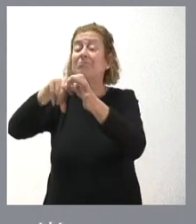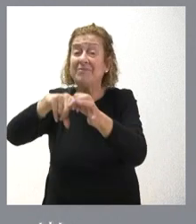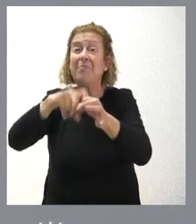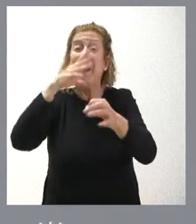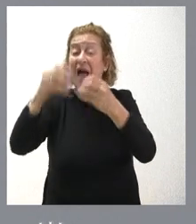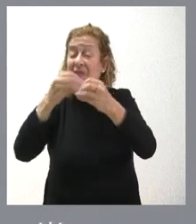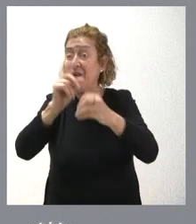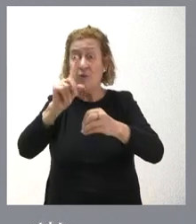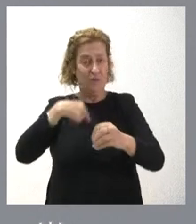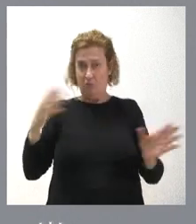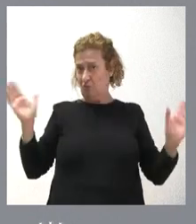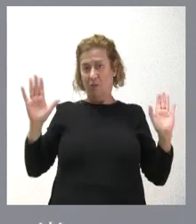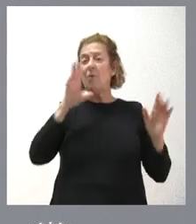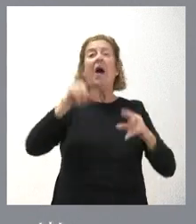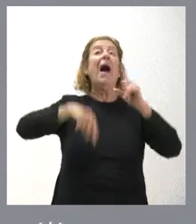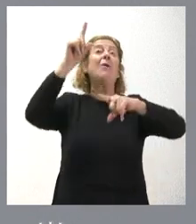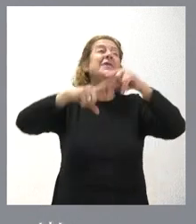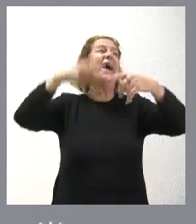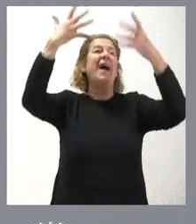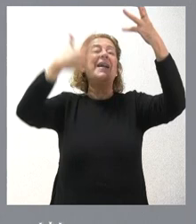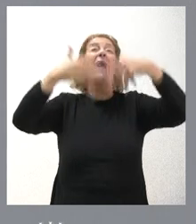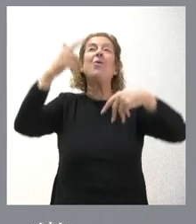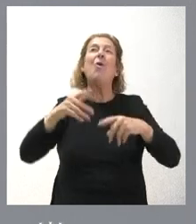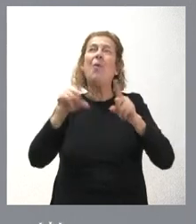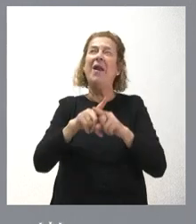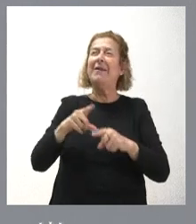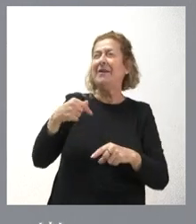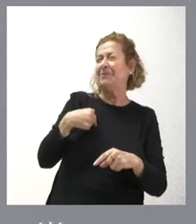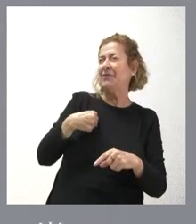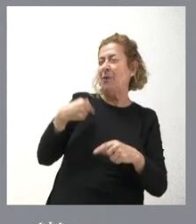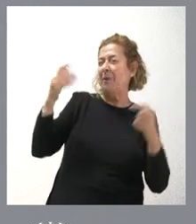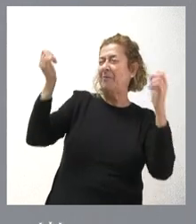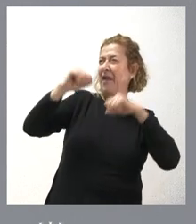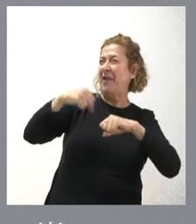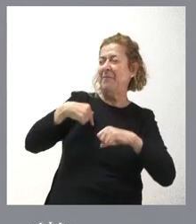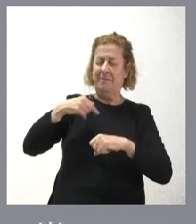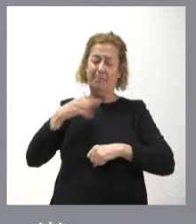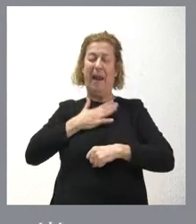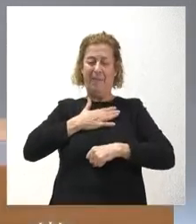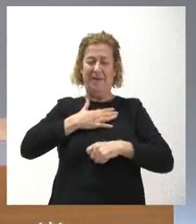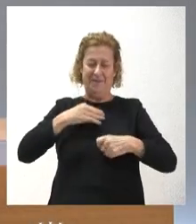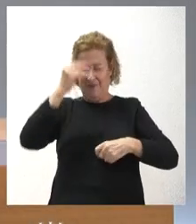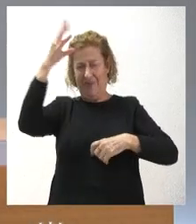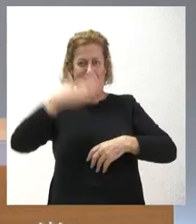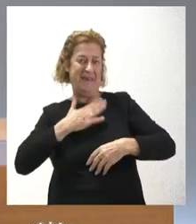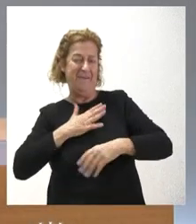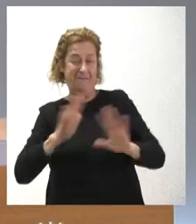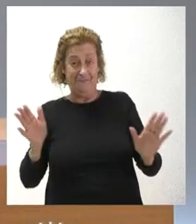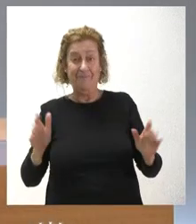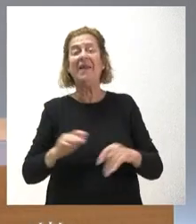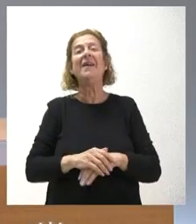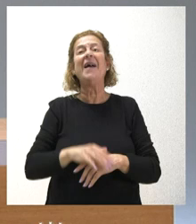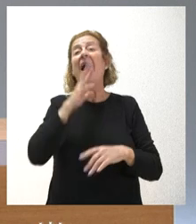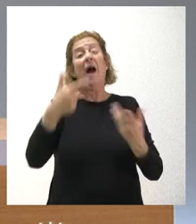con porque muchas veces son cálculos a medida de quien quiere que se hagan o de quien pacta o exige que se hagan pues vamos a